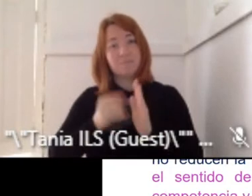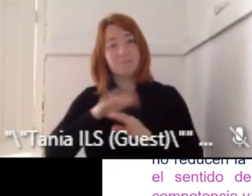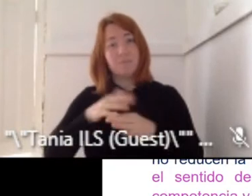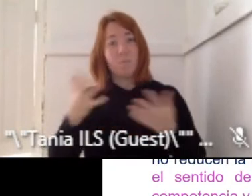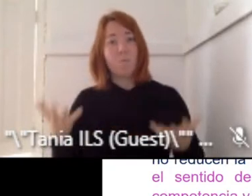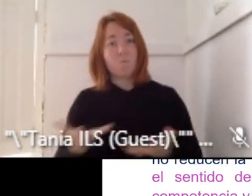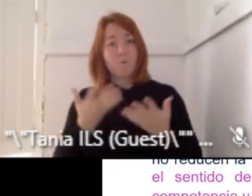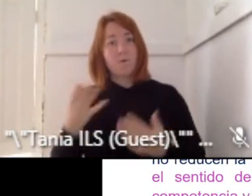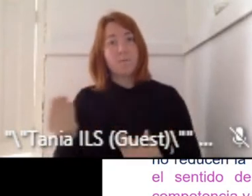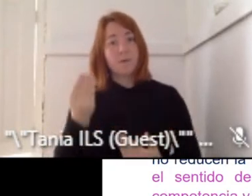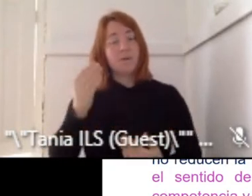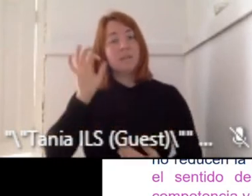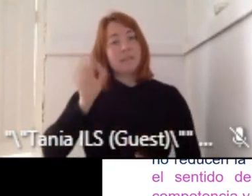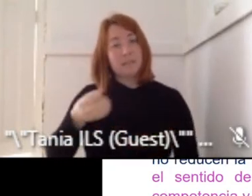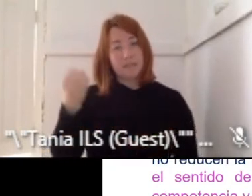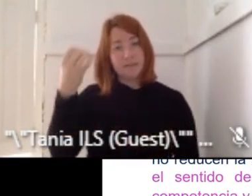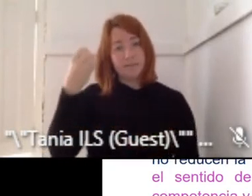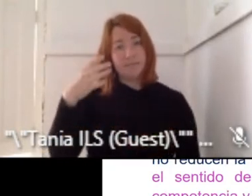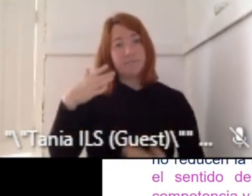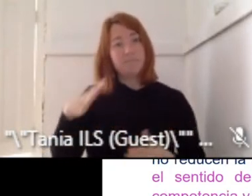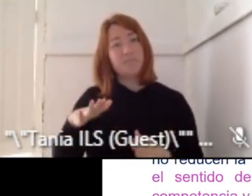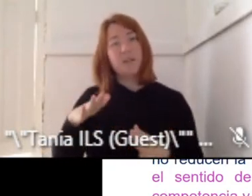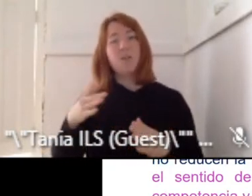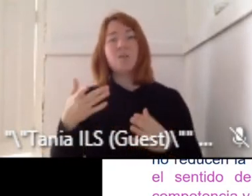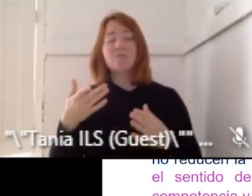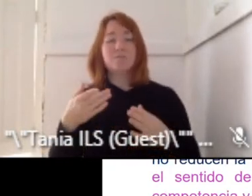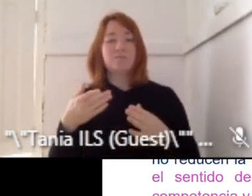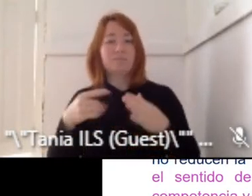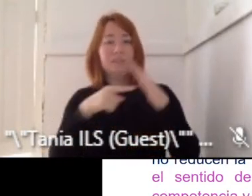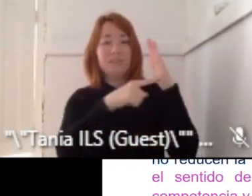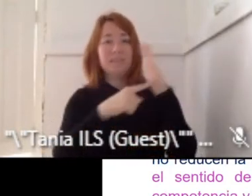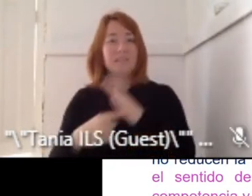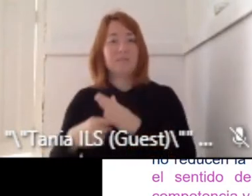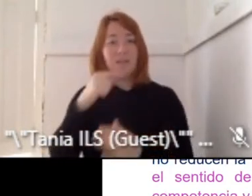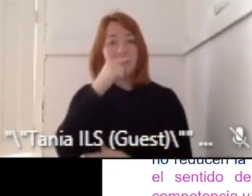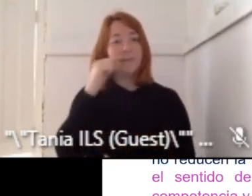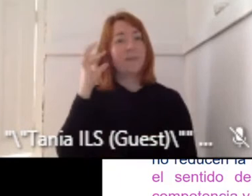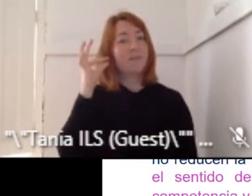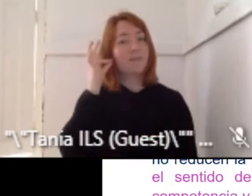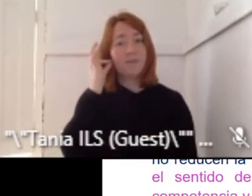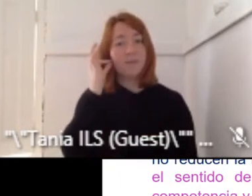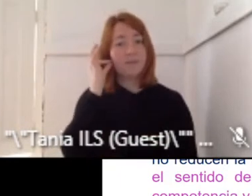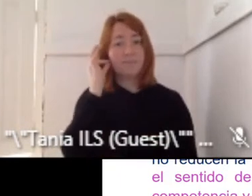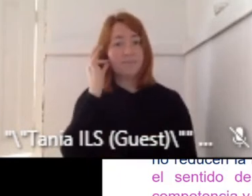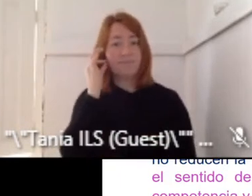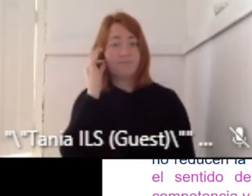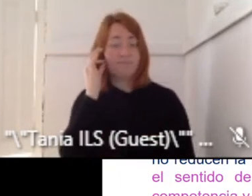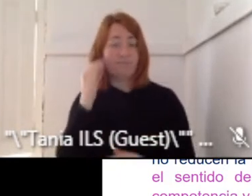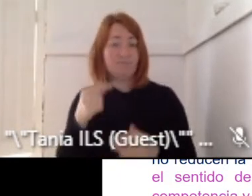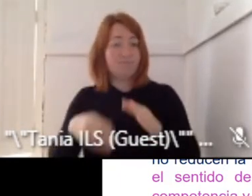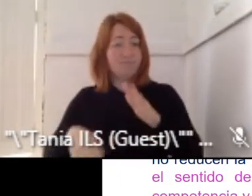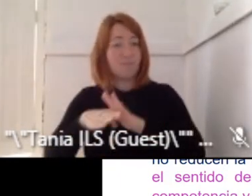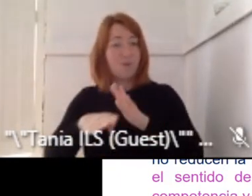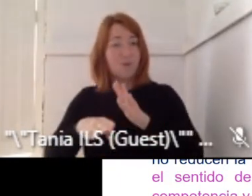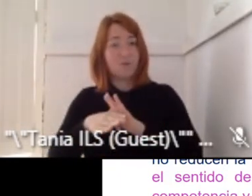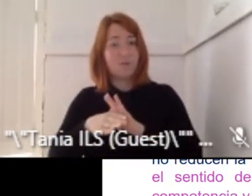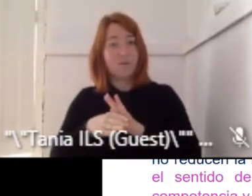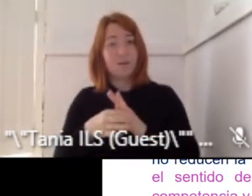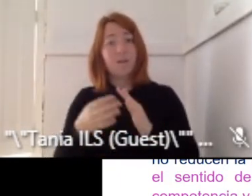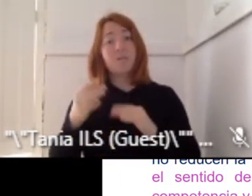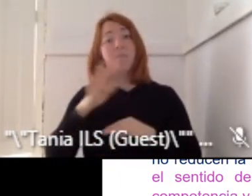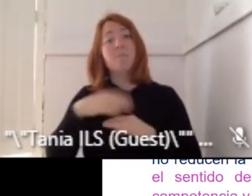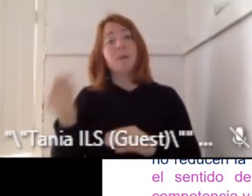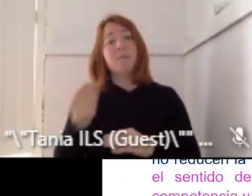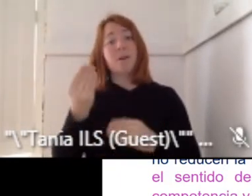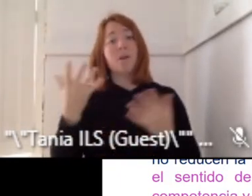aprendizaje, pero no reducen la brecha de género en física. Y para reducirla debemos mejorar el sentido de pertenencia y autoeficacia